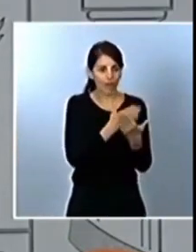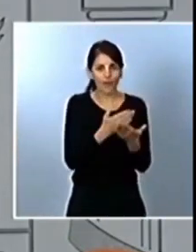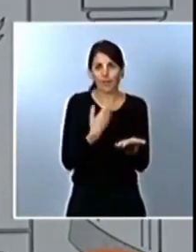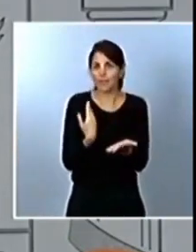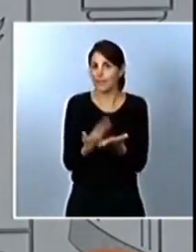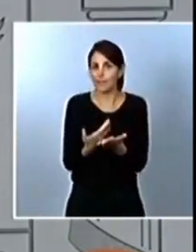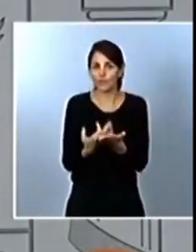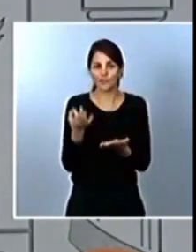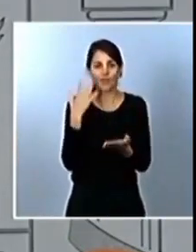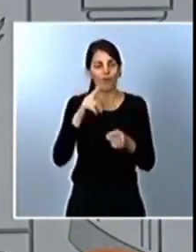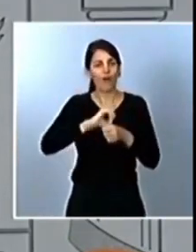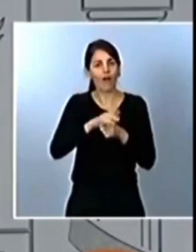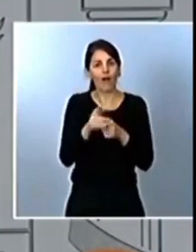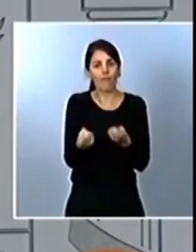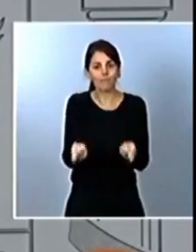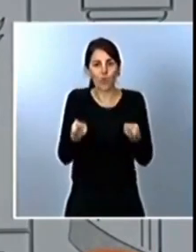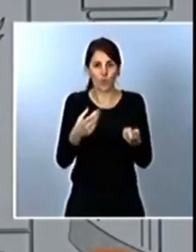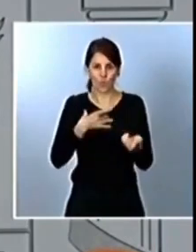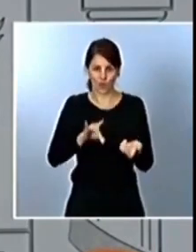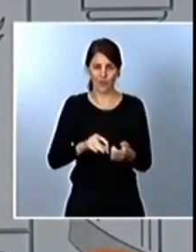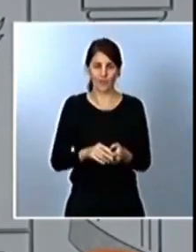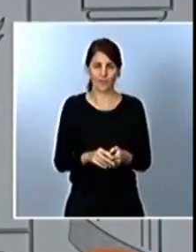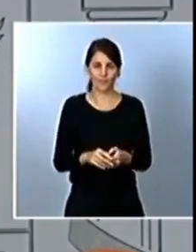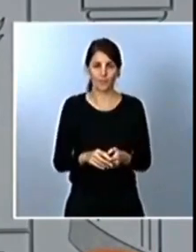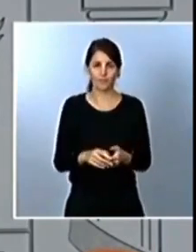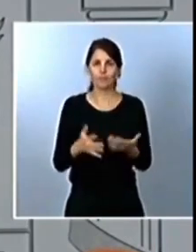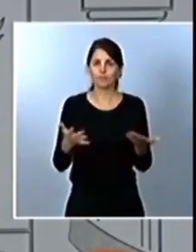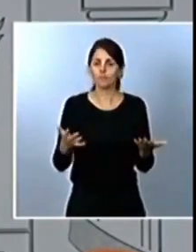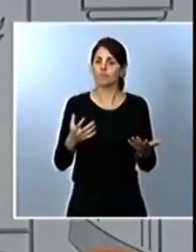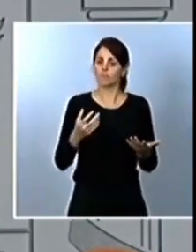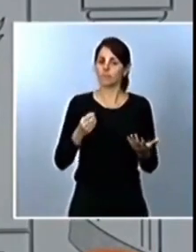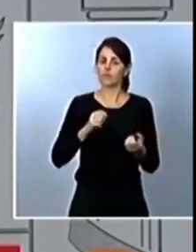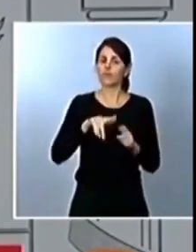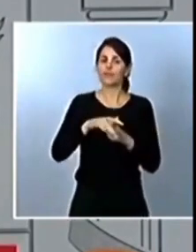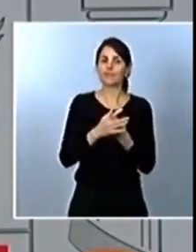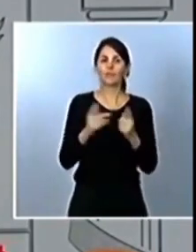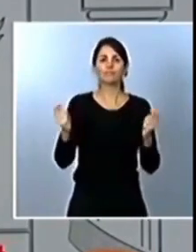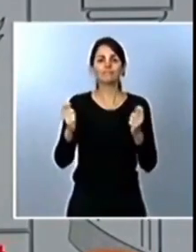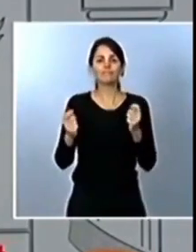hacemos, además, no solamente desde un punto de vista responsable, sino también de